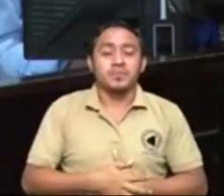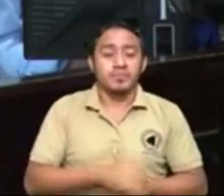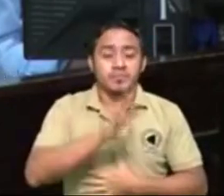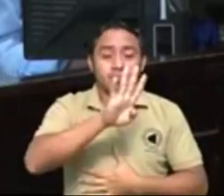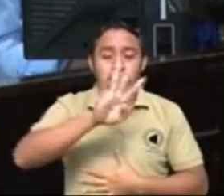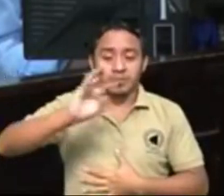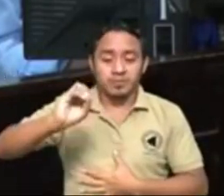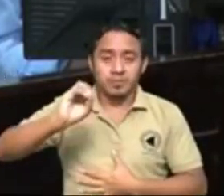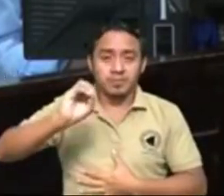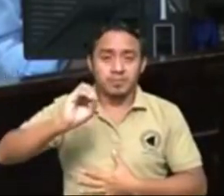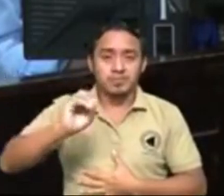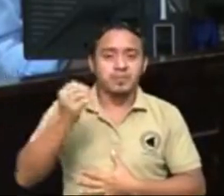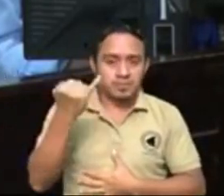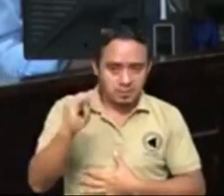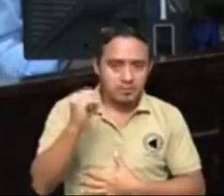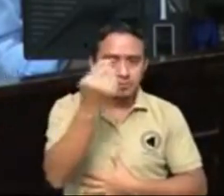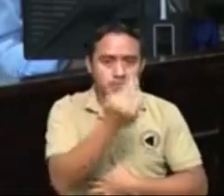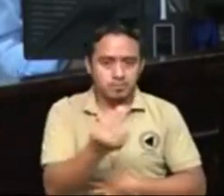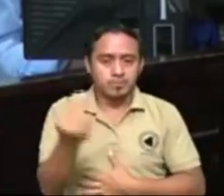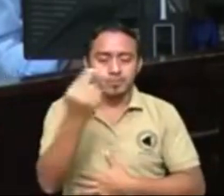40 vigentes,